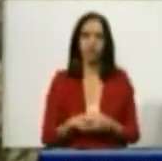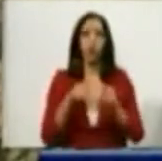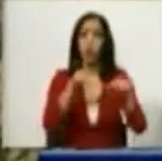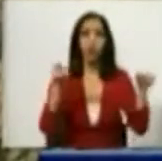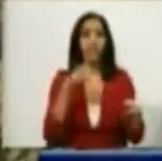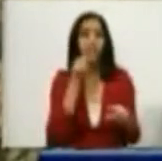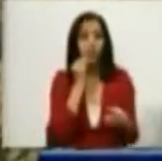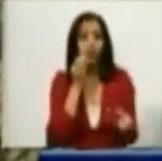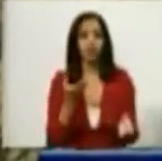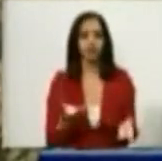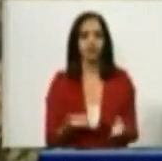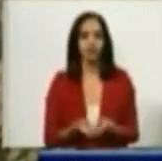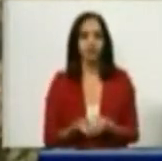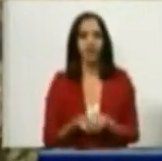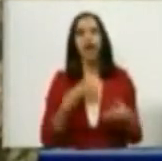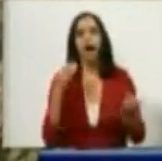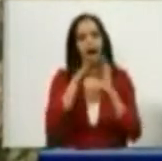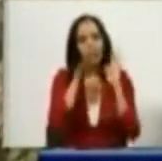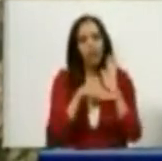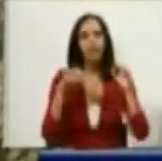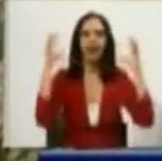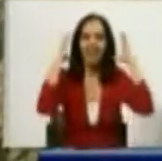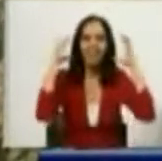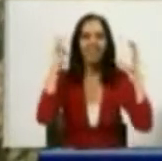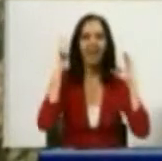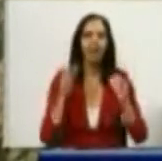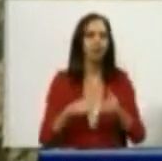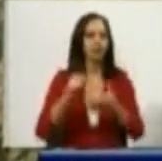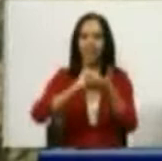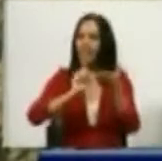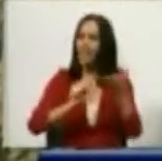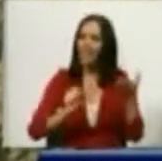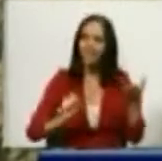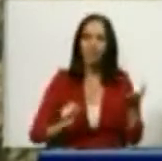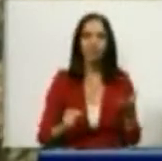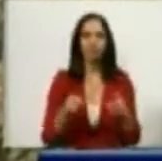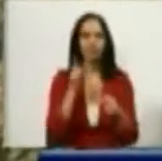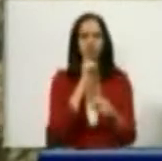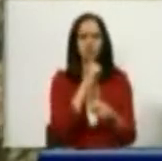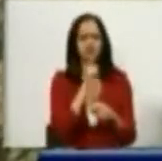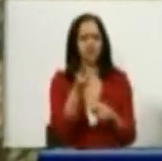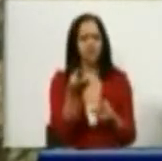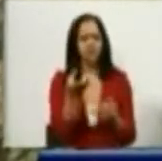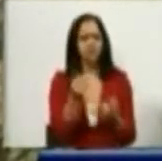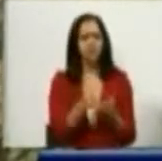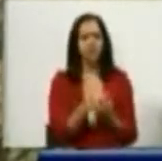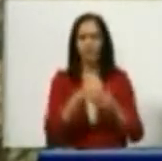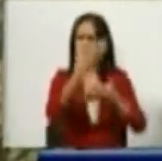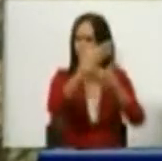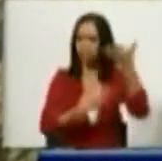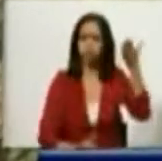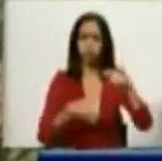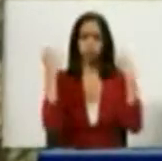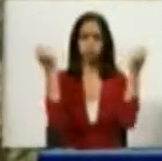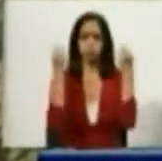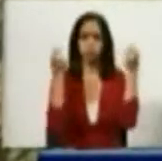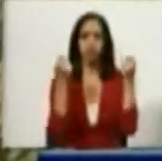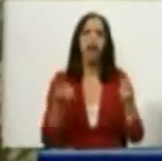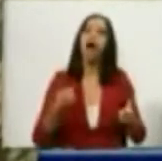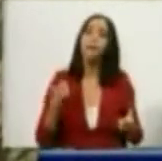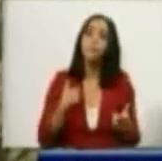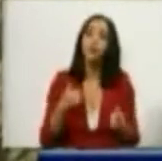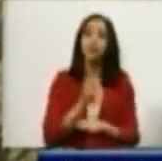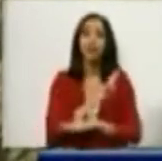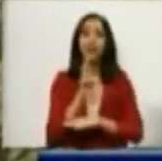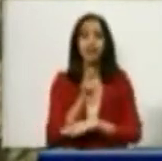muchachos muchacha hagan programas de radio escriban escriban cómo se llama eso columna aprovechen las